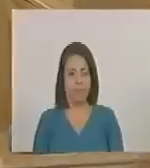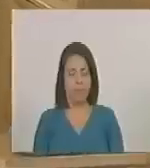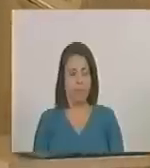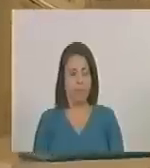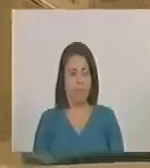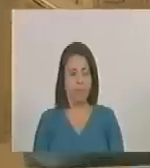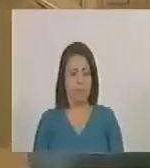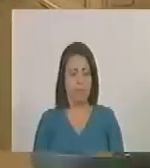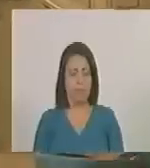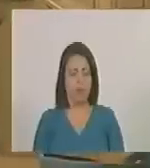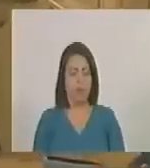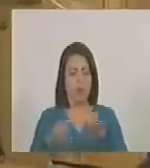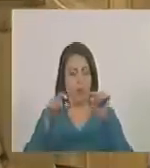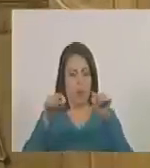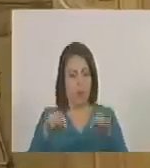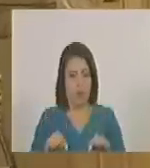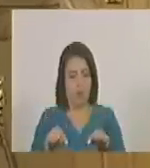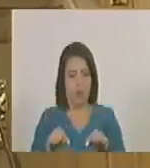Hoy se cumple